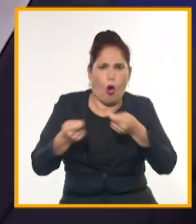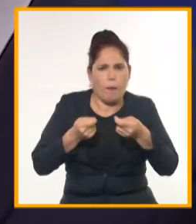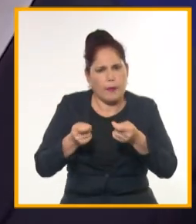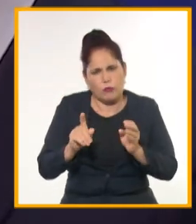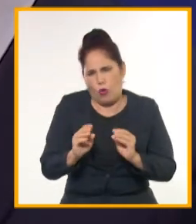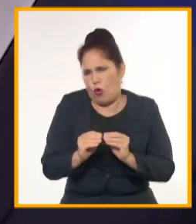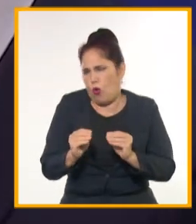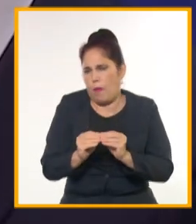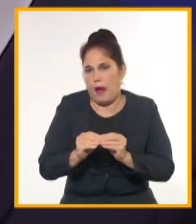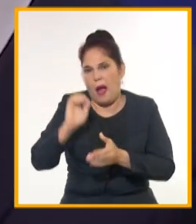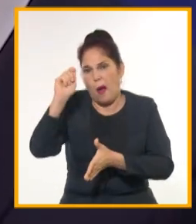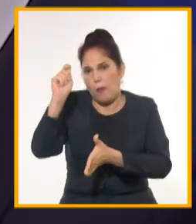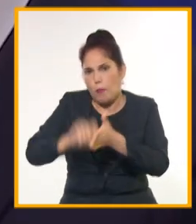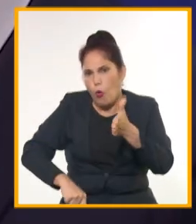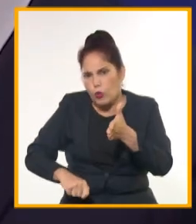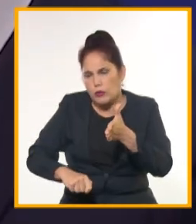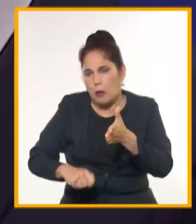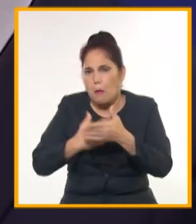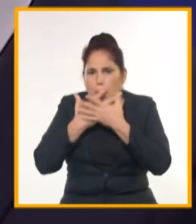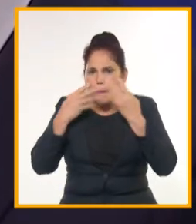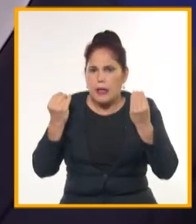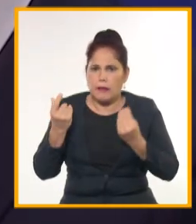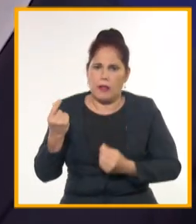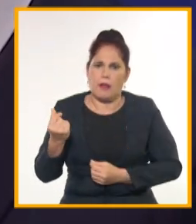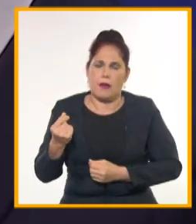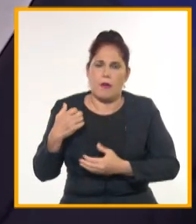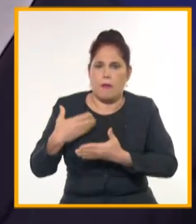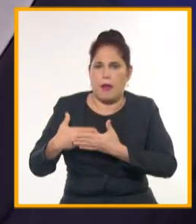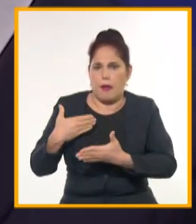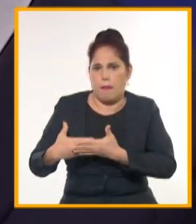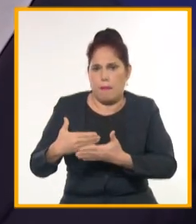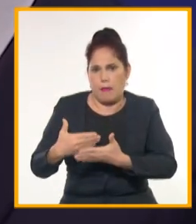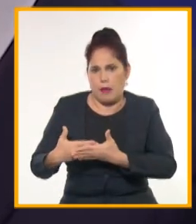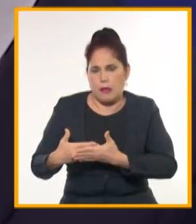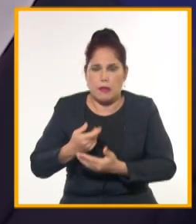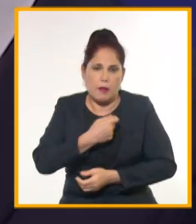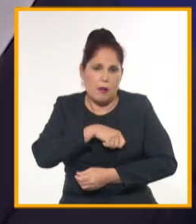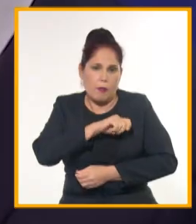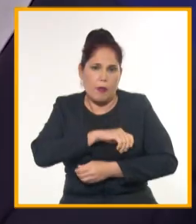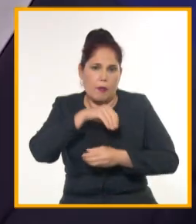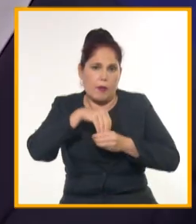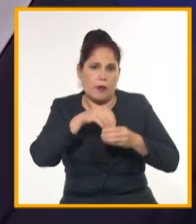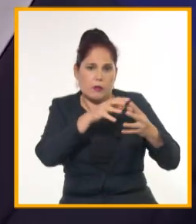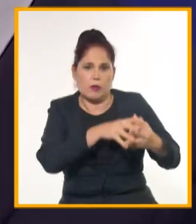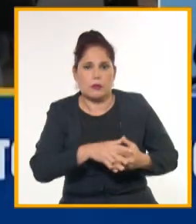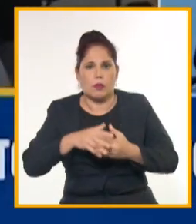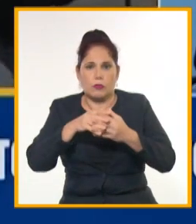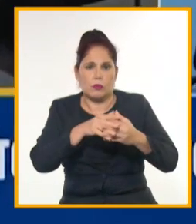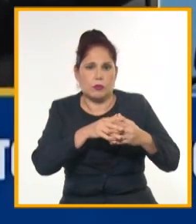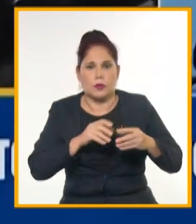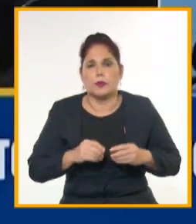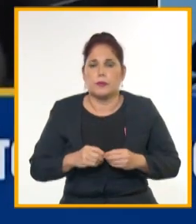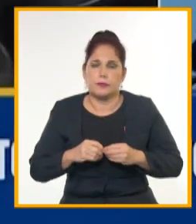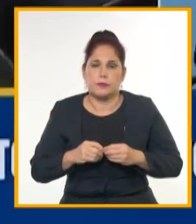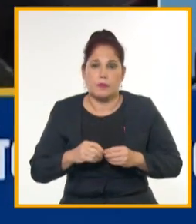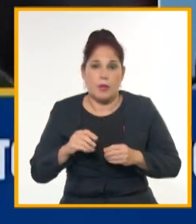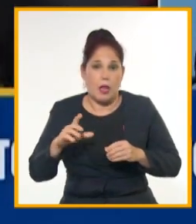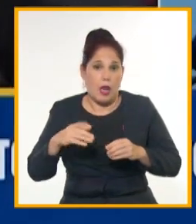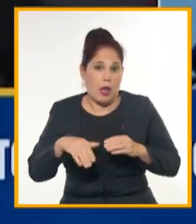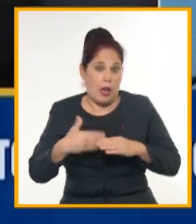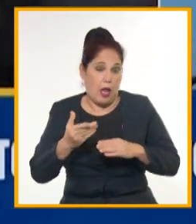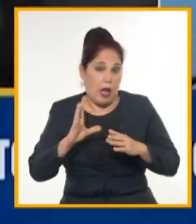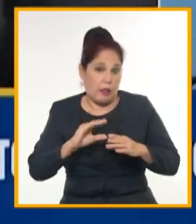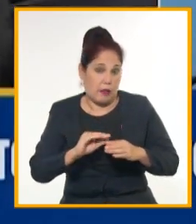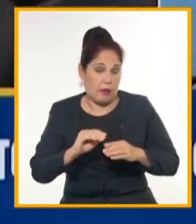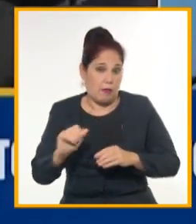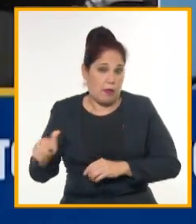Imponer aranceles solo causará pérdidas a empresas y consumidores estadounidenses. La noche anterior, el presidente